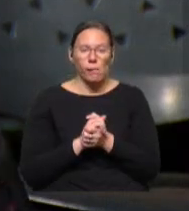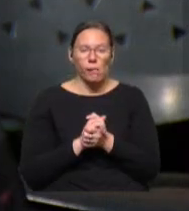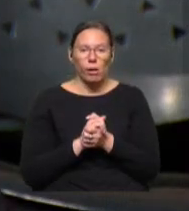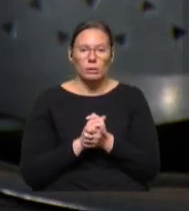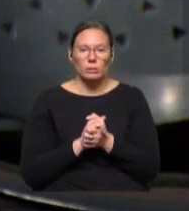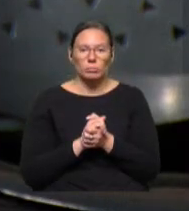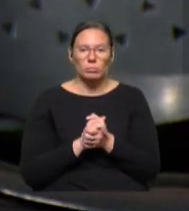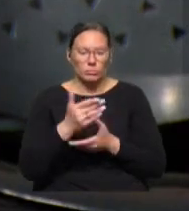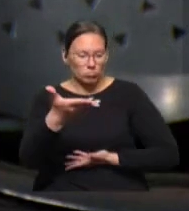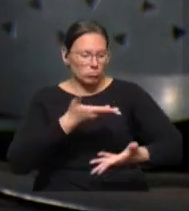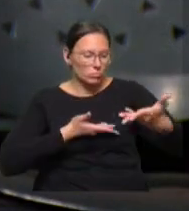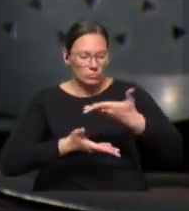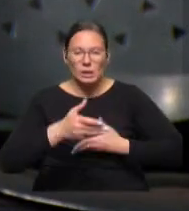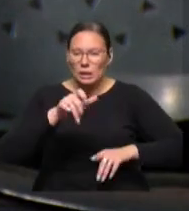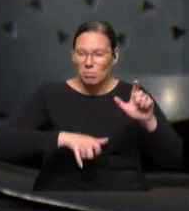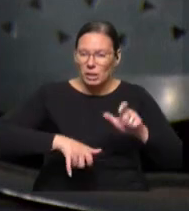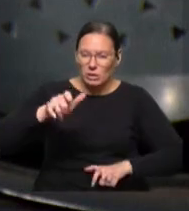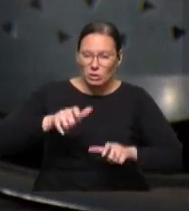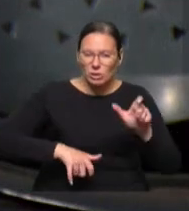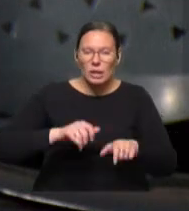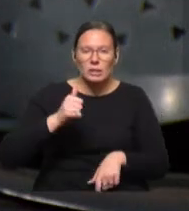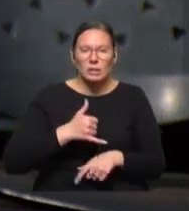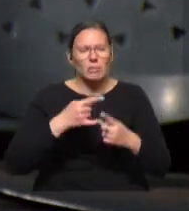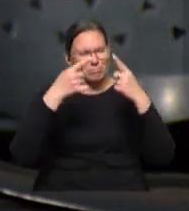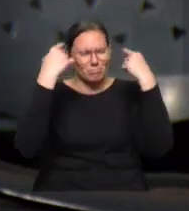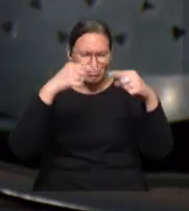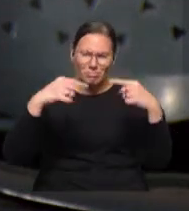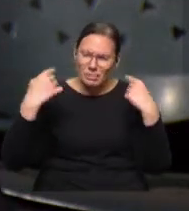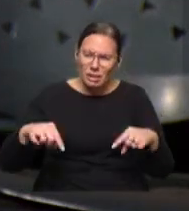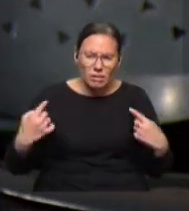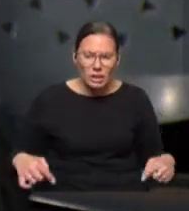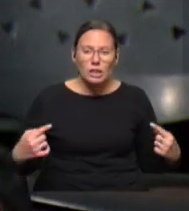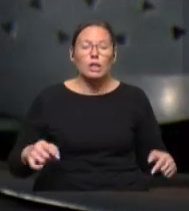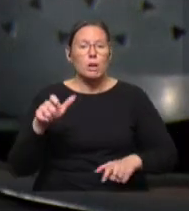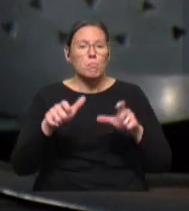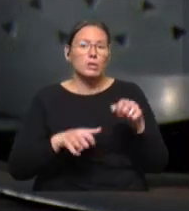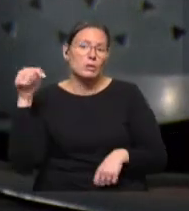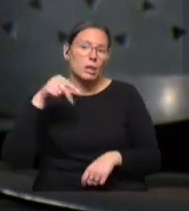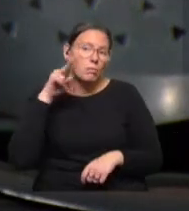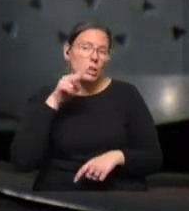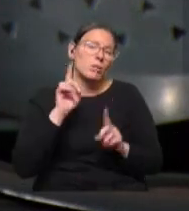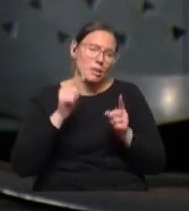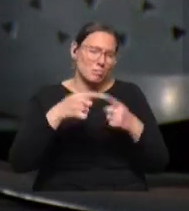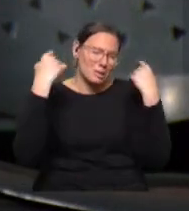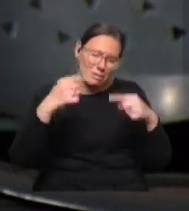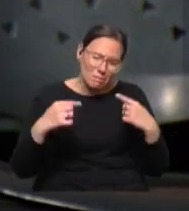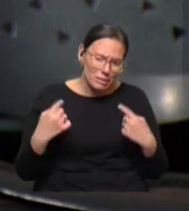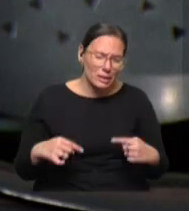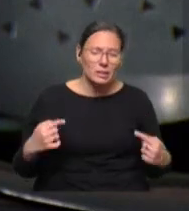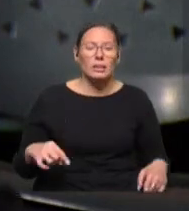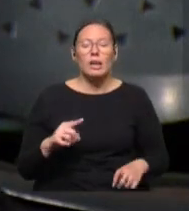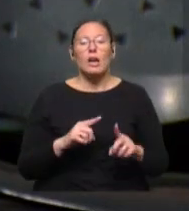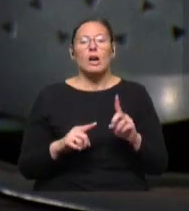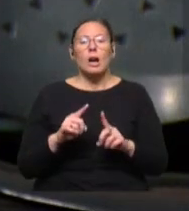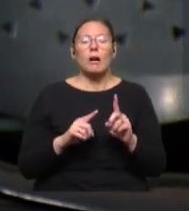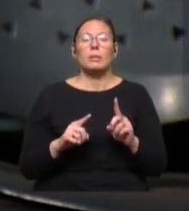el feedback de la gente es muy diverso, ¿no? Porque nuestro público también es muy diverso. Entonces,